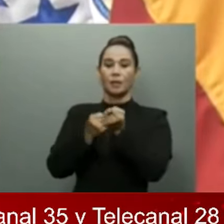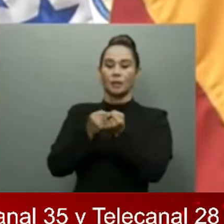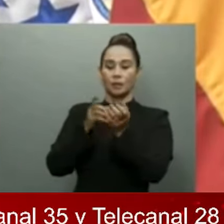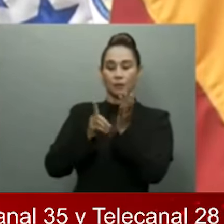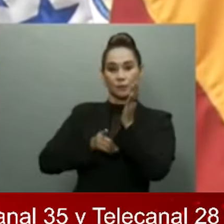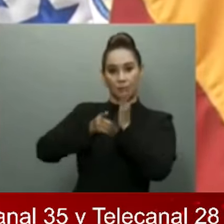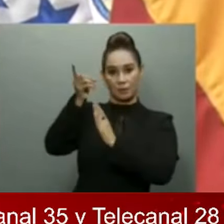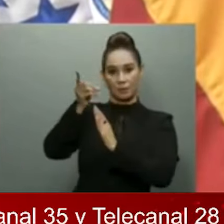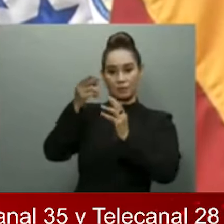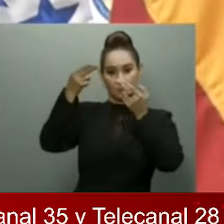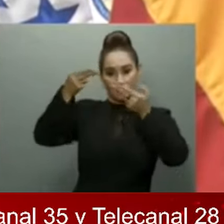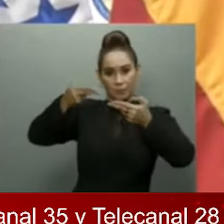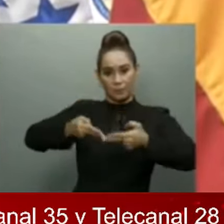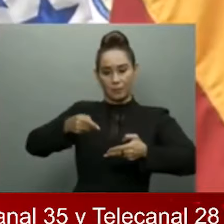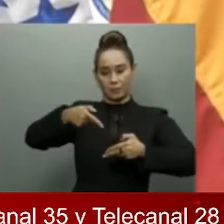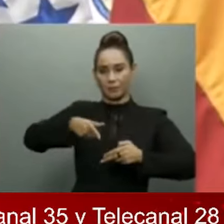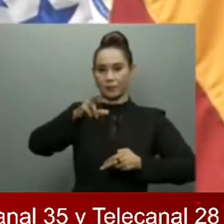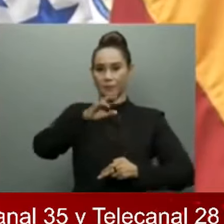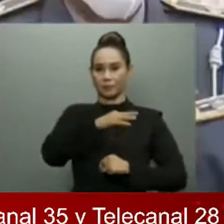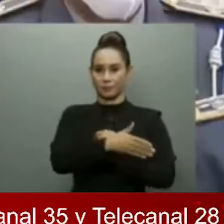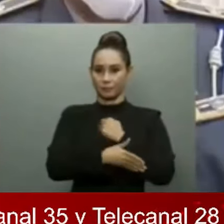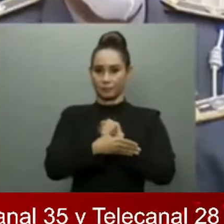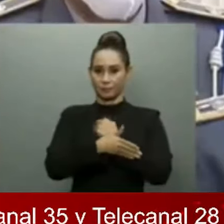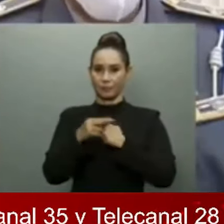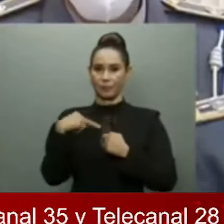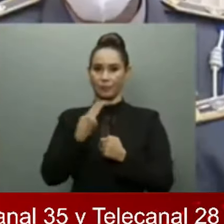sostenible de nuestro país.